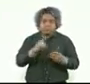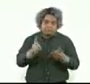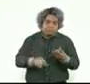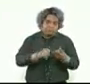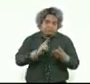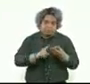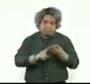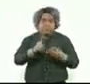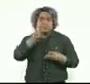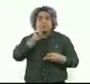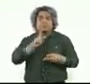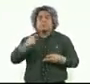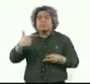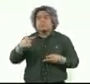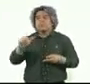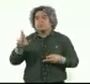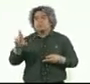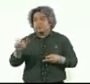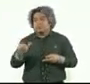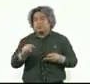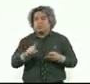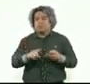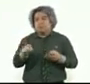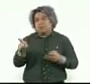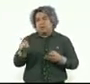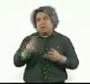con Gabriela Jiménez, de Canal 11.